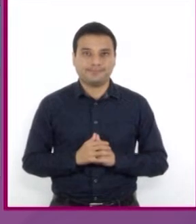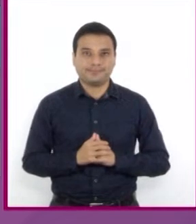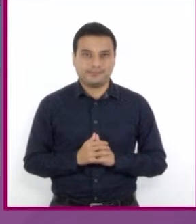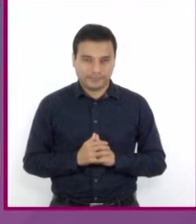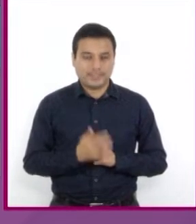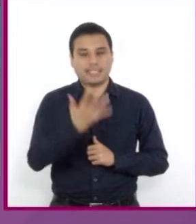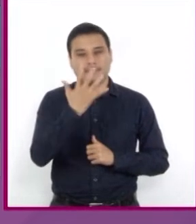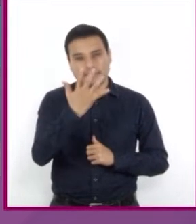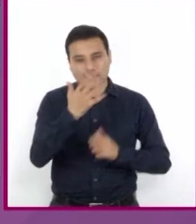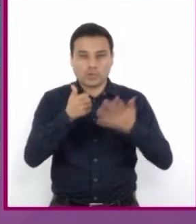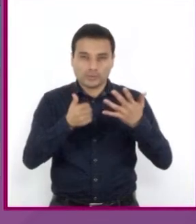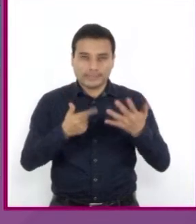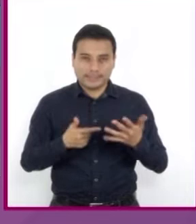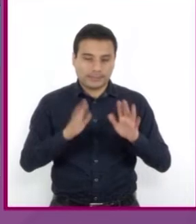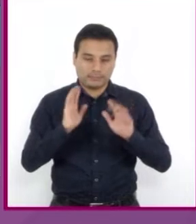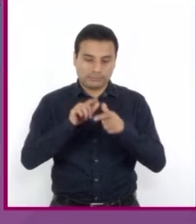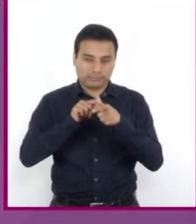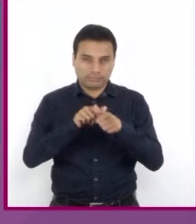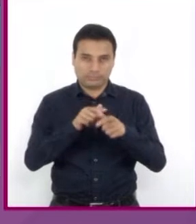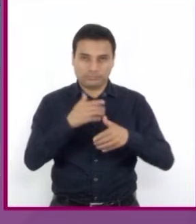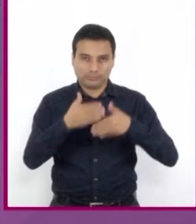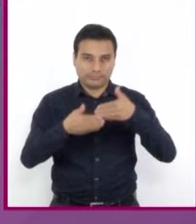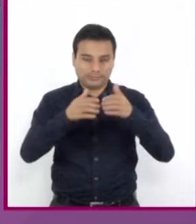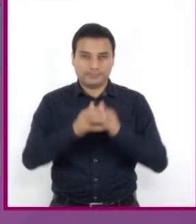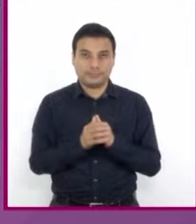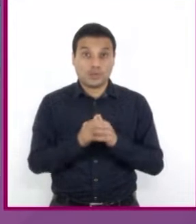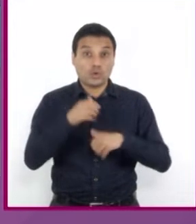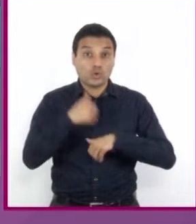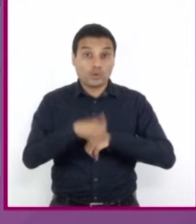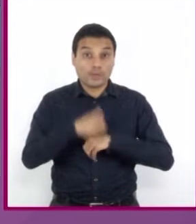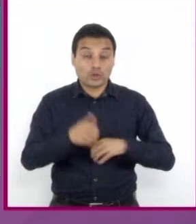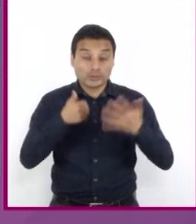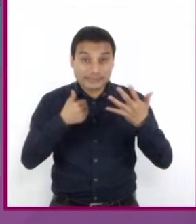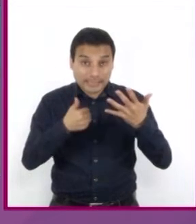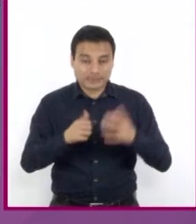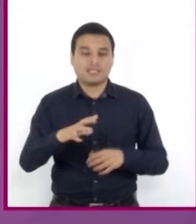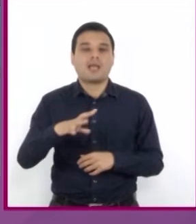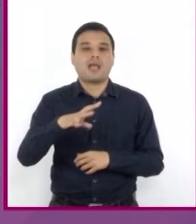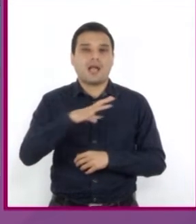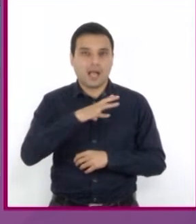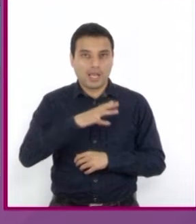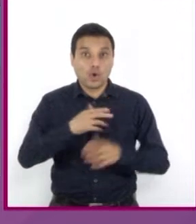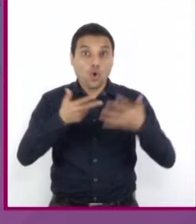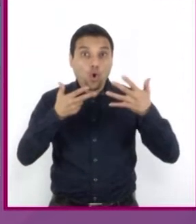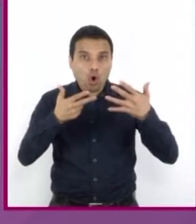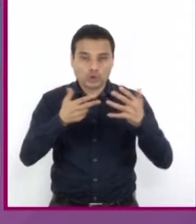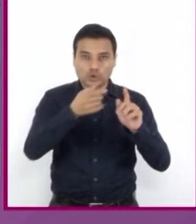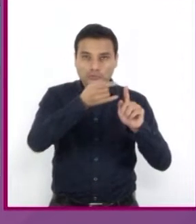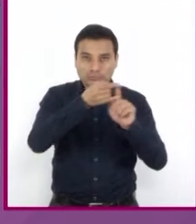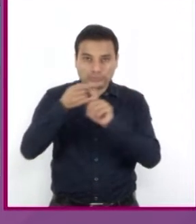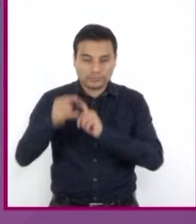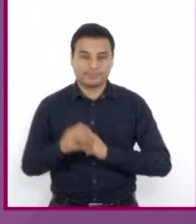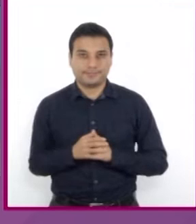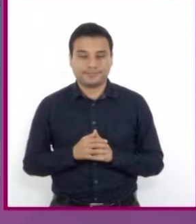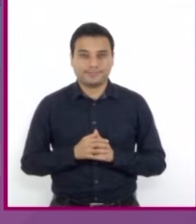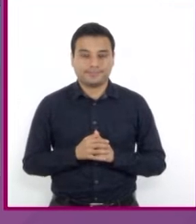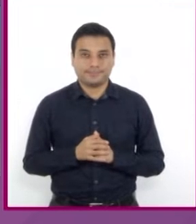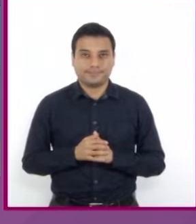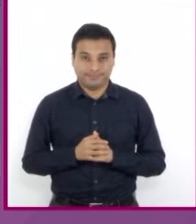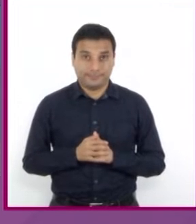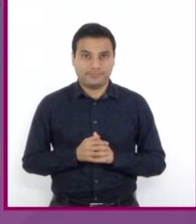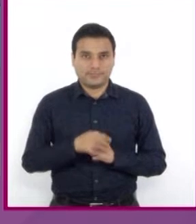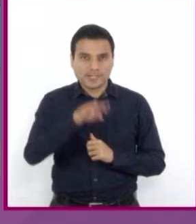así sucesivamente, hasta saber que el término 6 tiene 8 losetas por lado. La tabla de